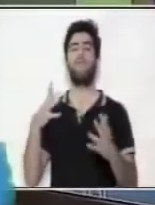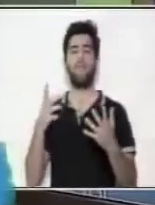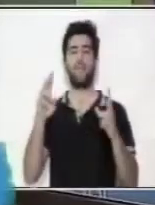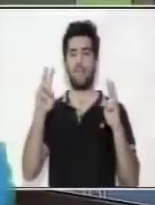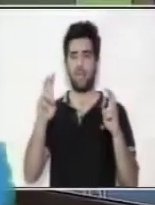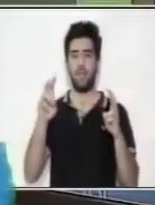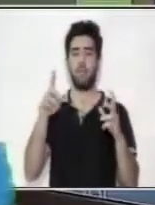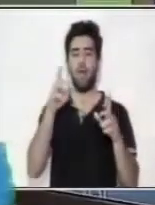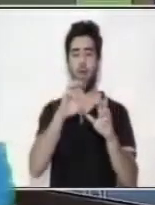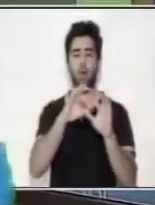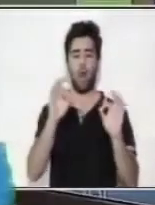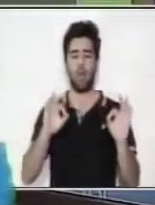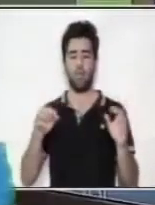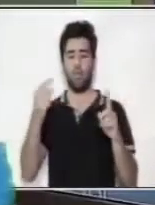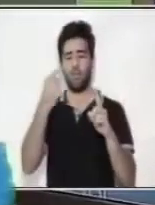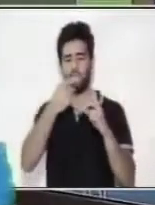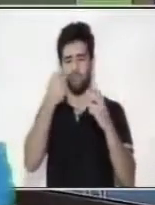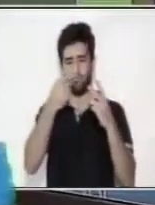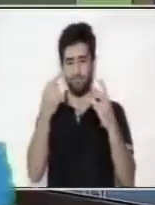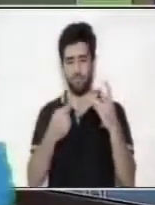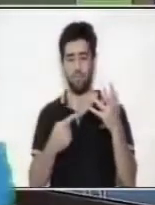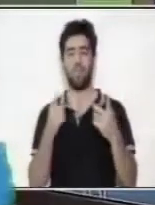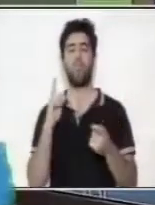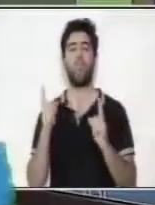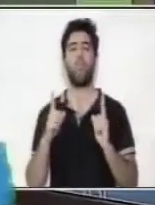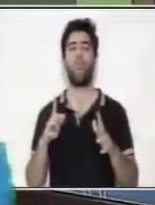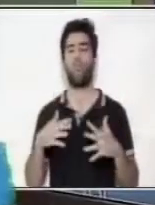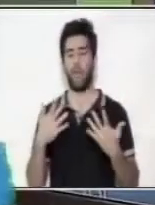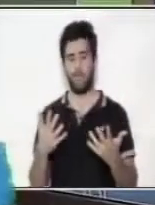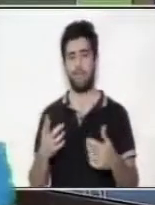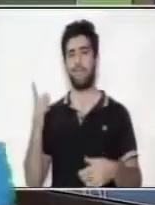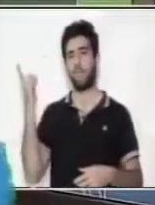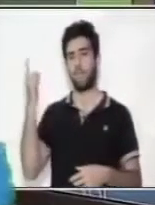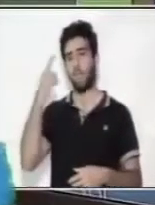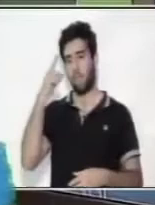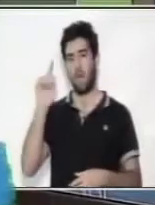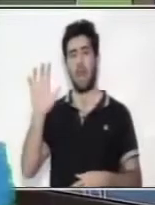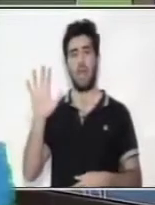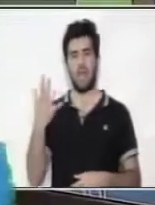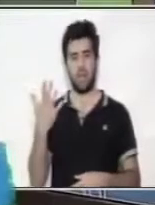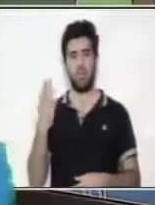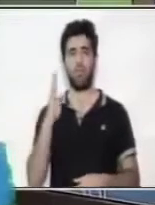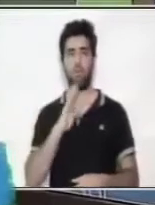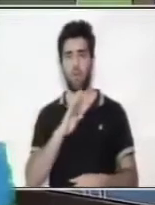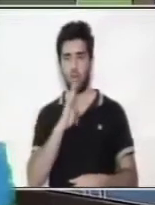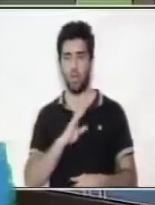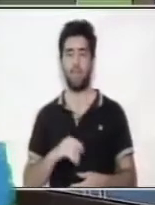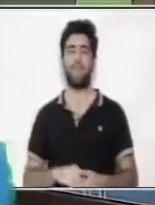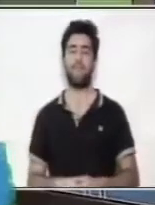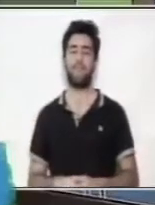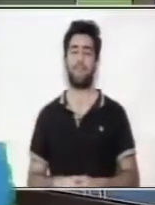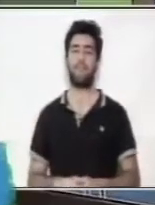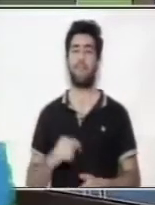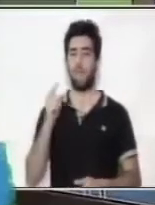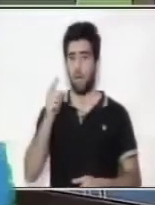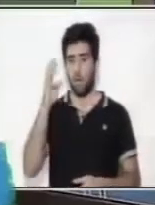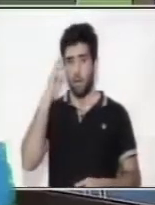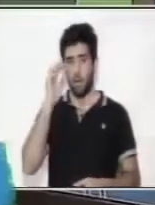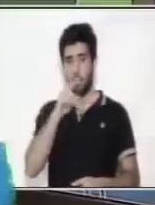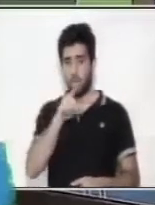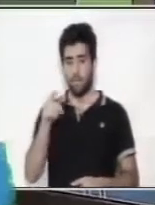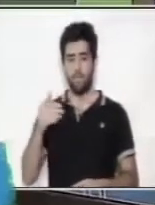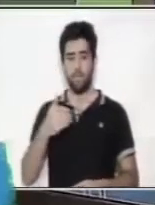de las oraciones del área de comunicación y lenguaje para quinto bachillerato. Si en casa existe alguna persona